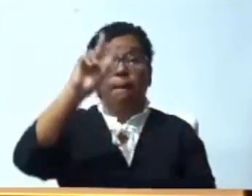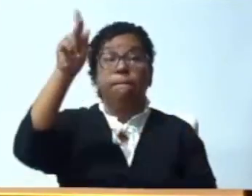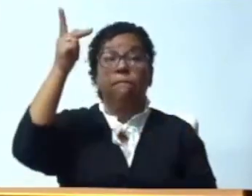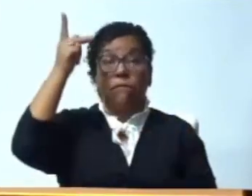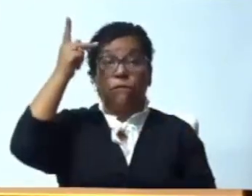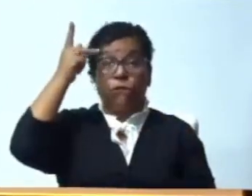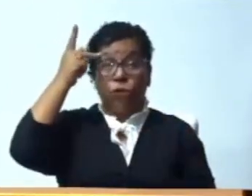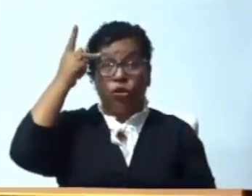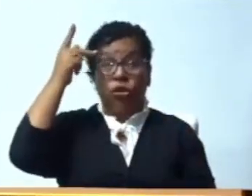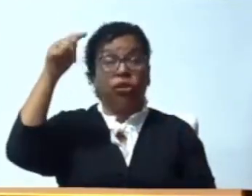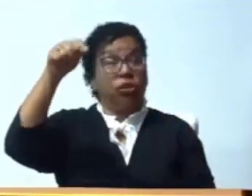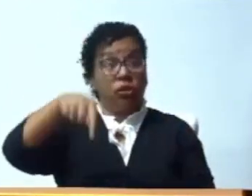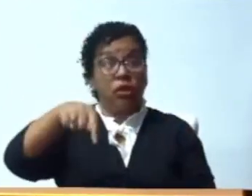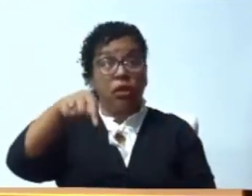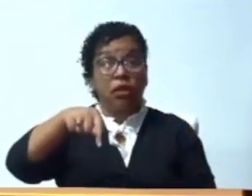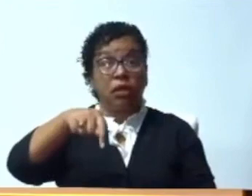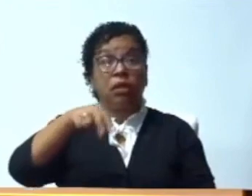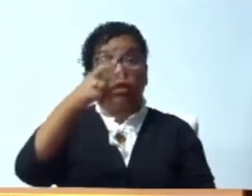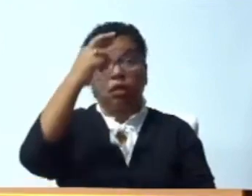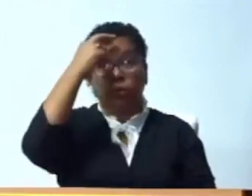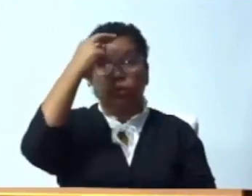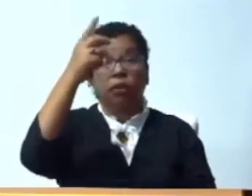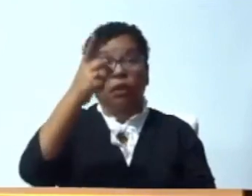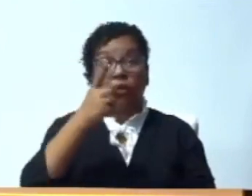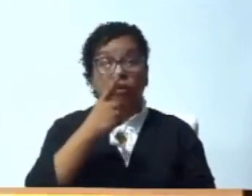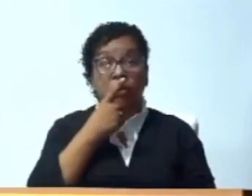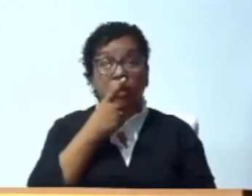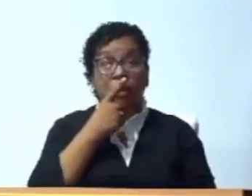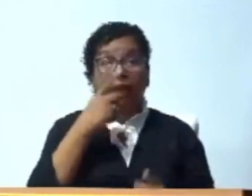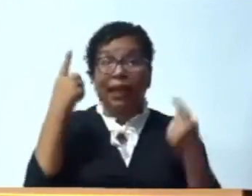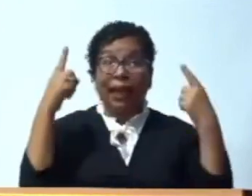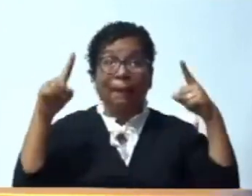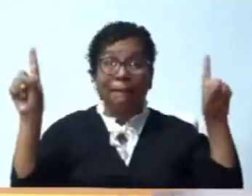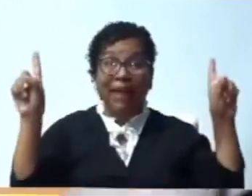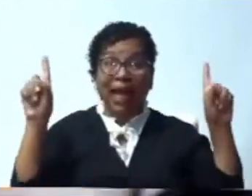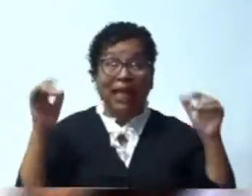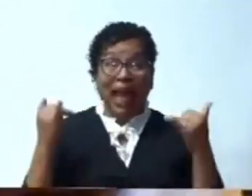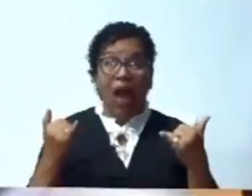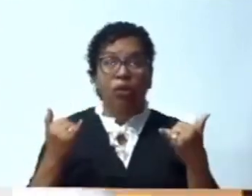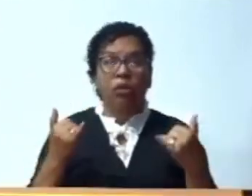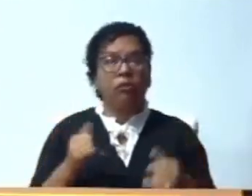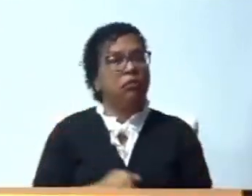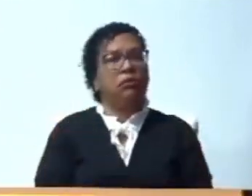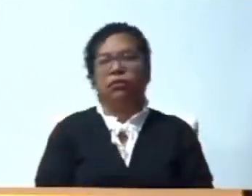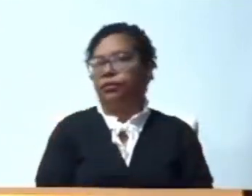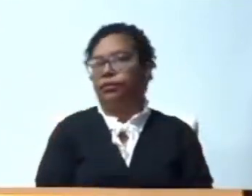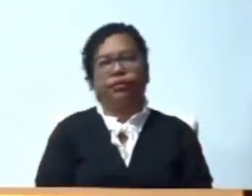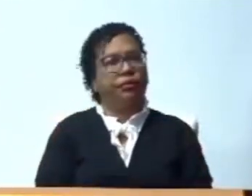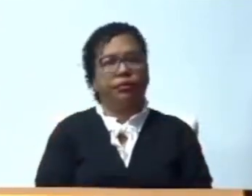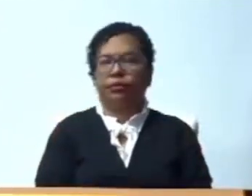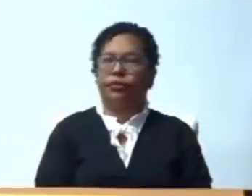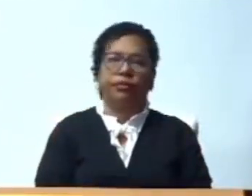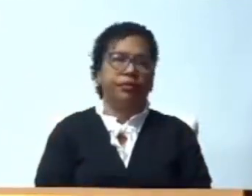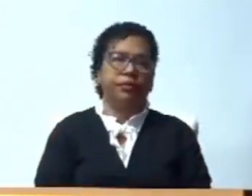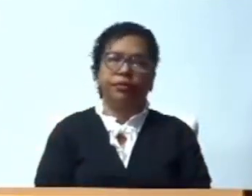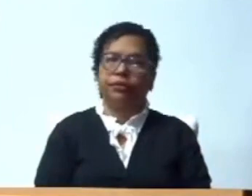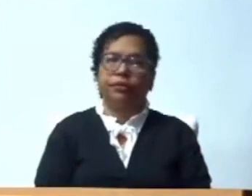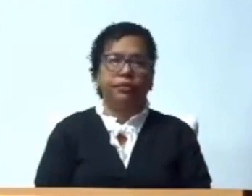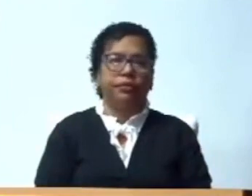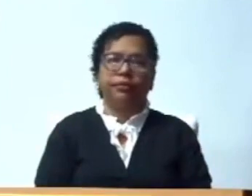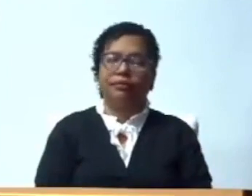de nuestro país la democracia es un sistema frágil que requiere el